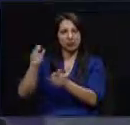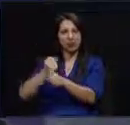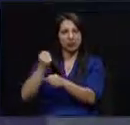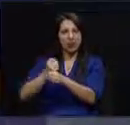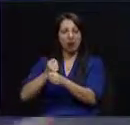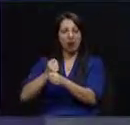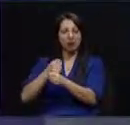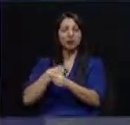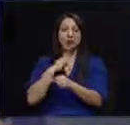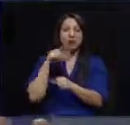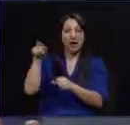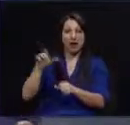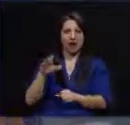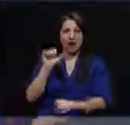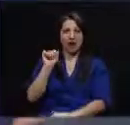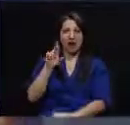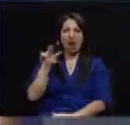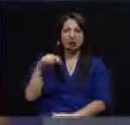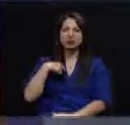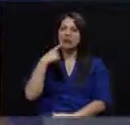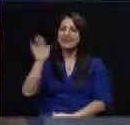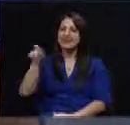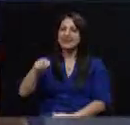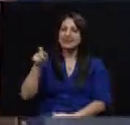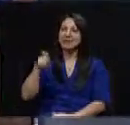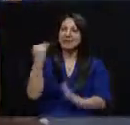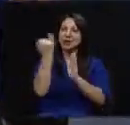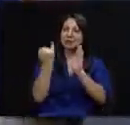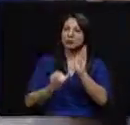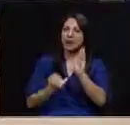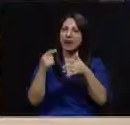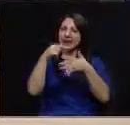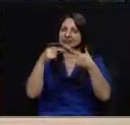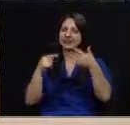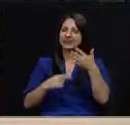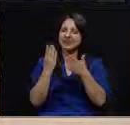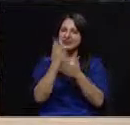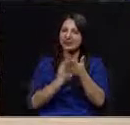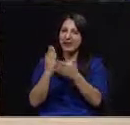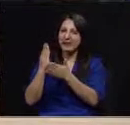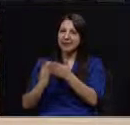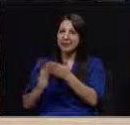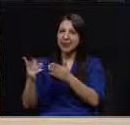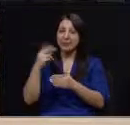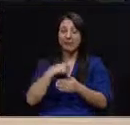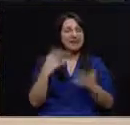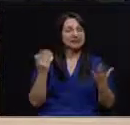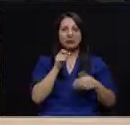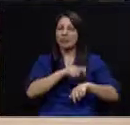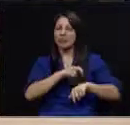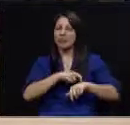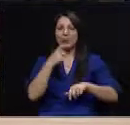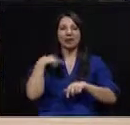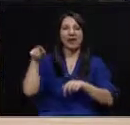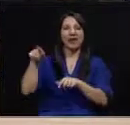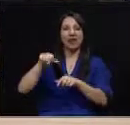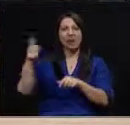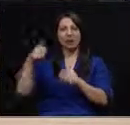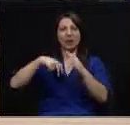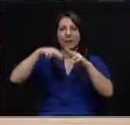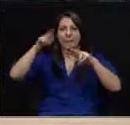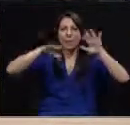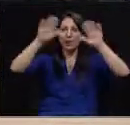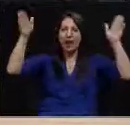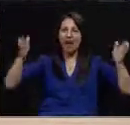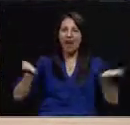don Carlos. Sí, yo hablé con Carlos y dije, Carlos, necesito ilustrar estos fragmentos que... Me dicen, no tengo mucho tiempo porque estaba haciéndolo el